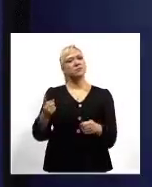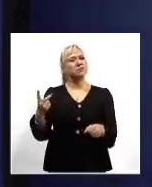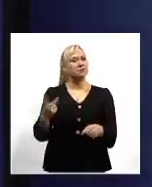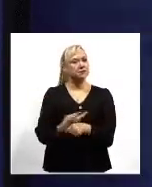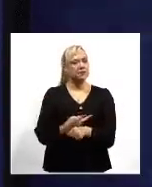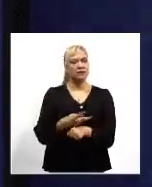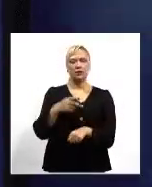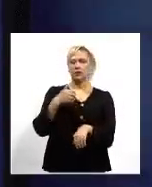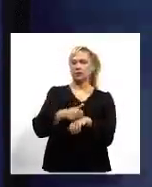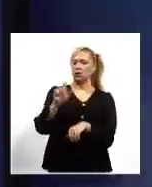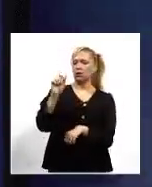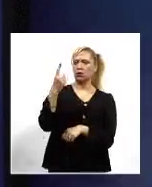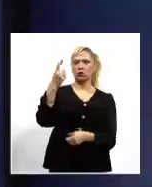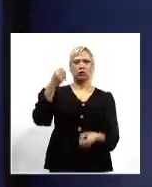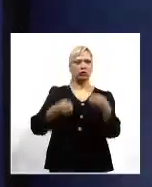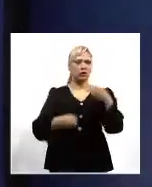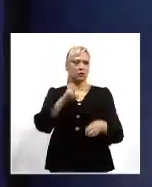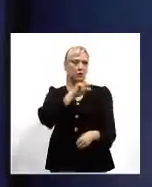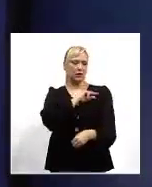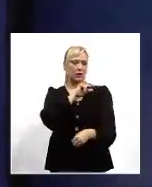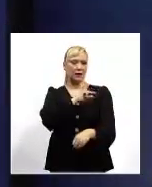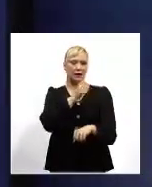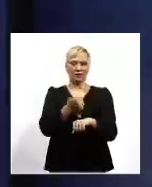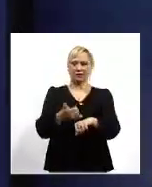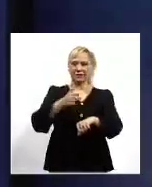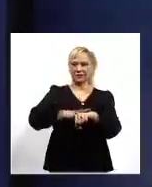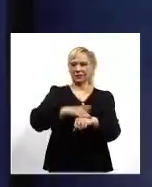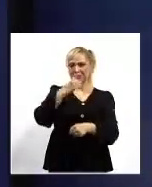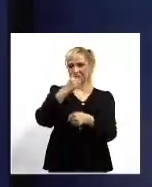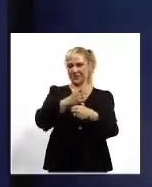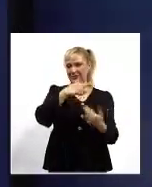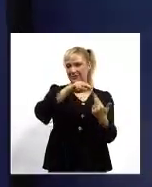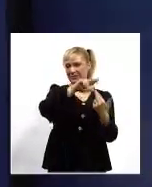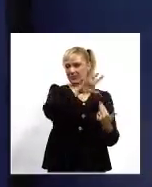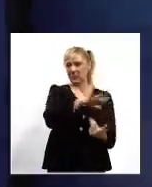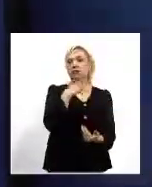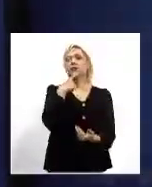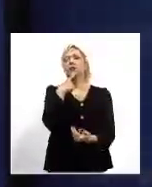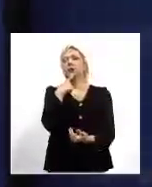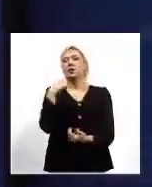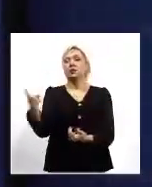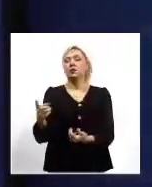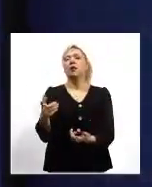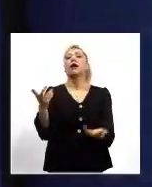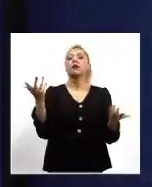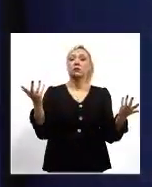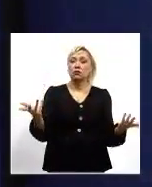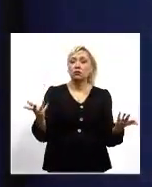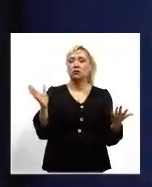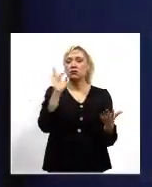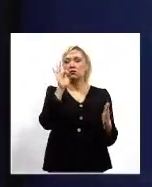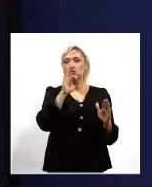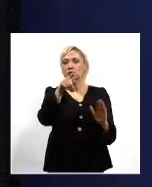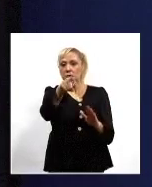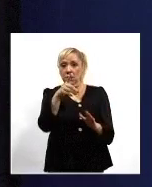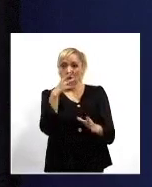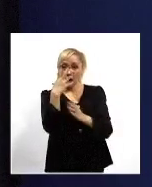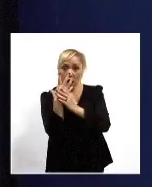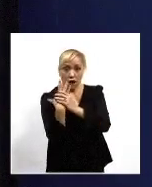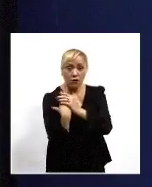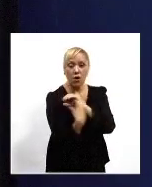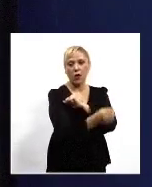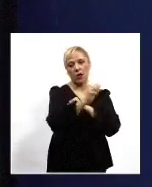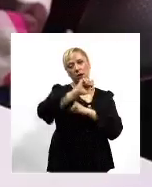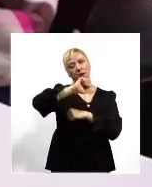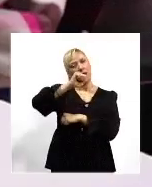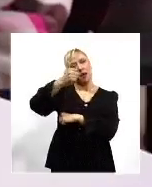el 21º Tribunal Colegiado en materia administrativa del Primer Circuito determinó que el reconocimiento de la condición de refugiado de un